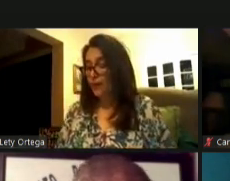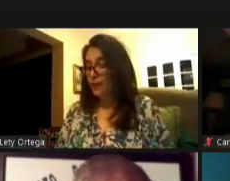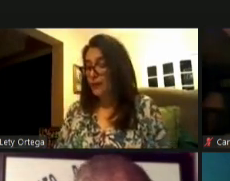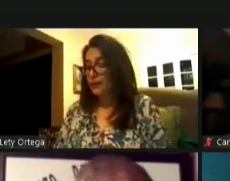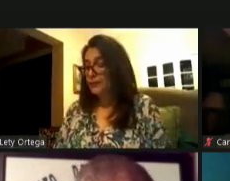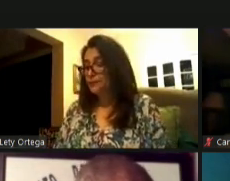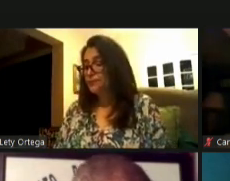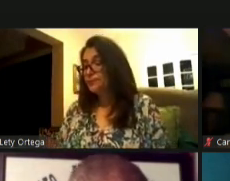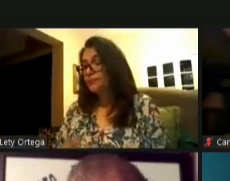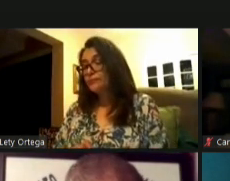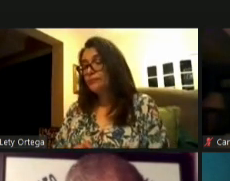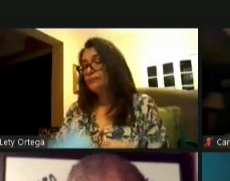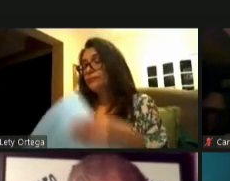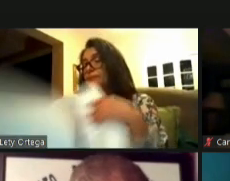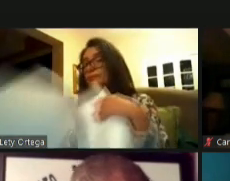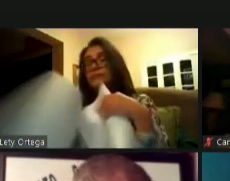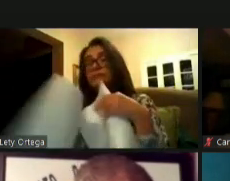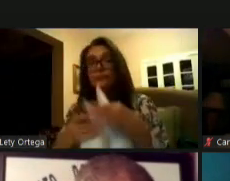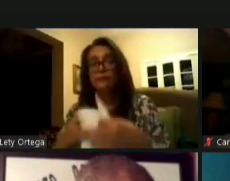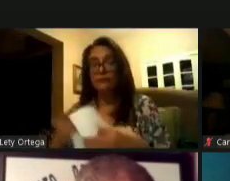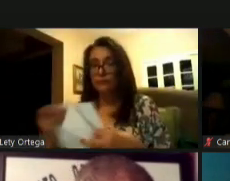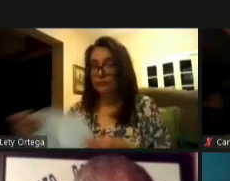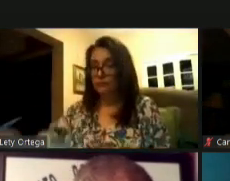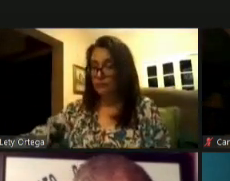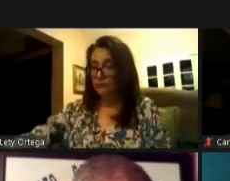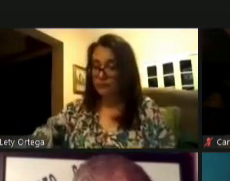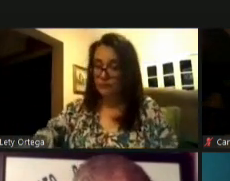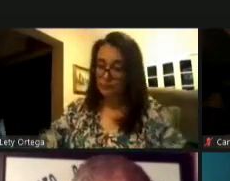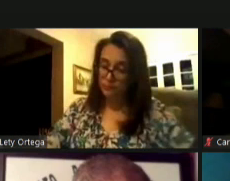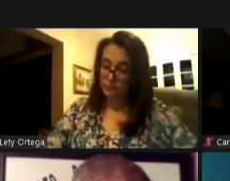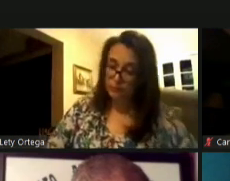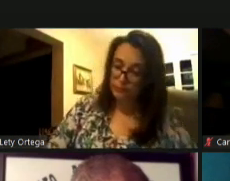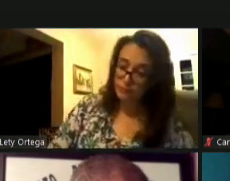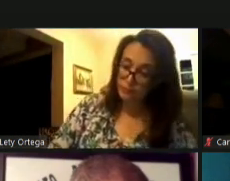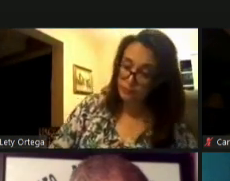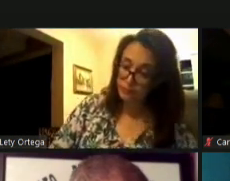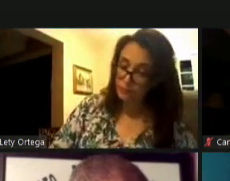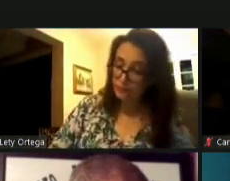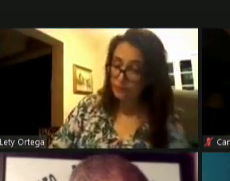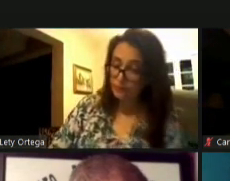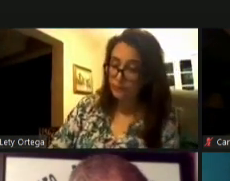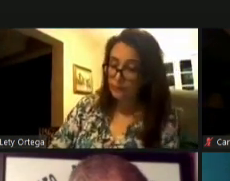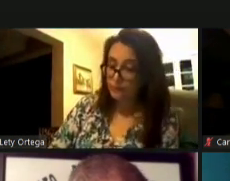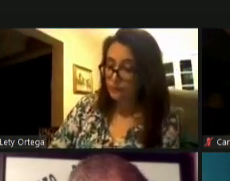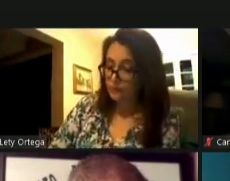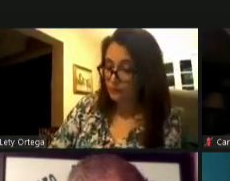se registró el día 16, o sea, hoy a las 9:30 de la mañana.